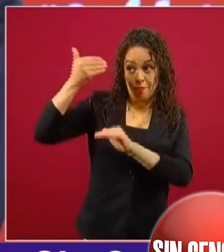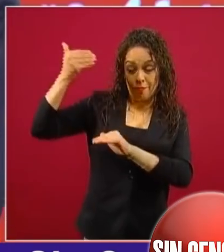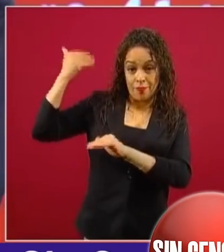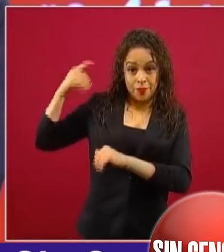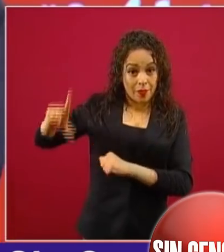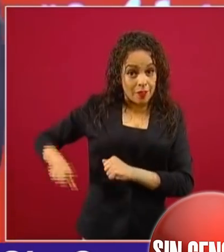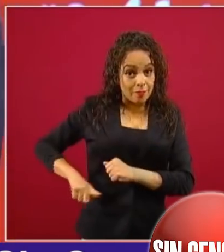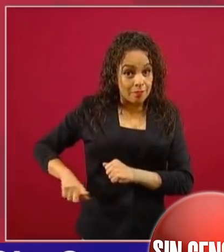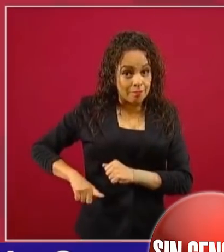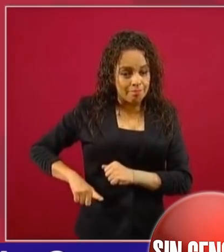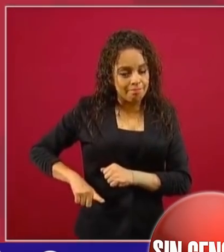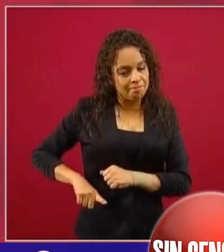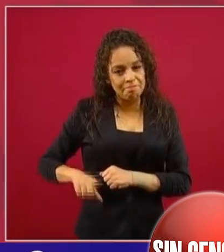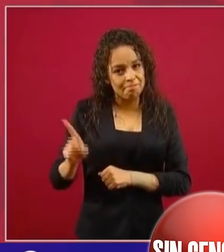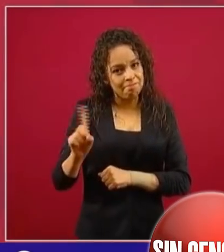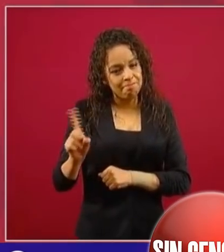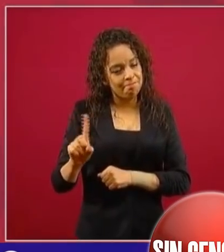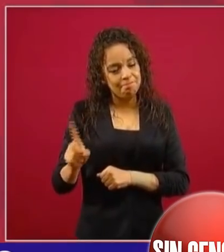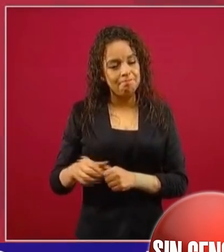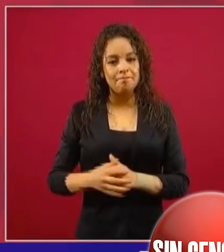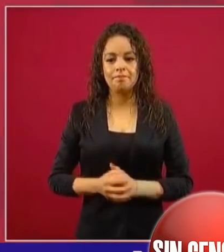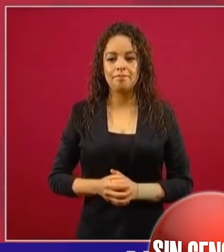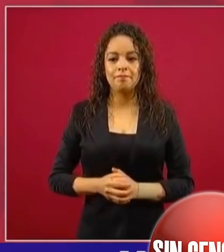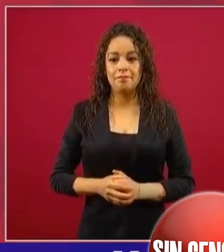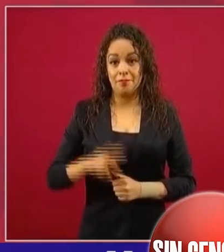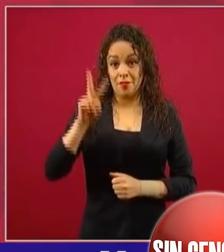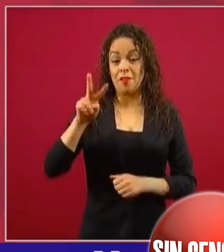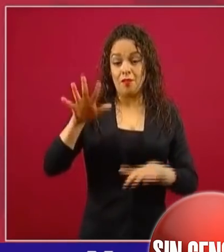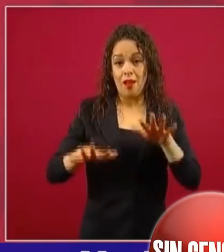A veces calienta